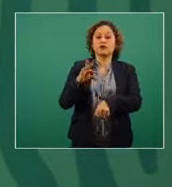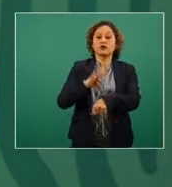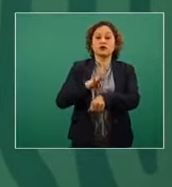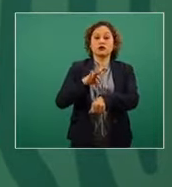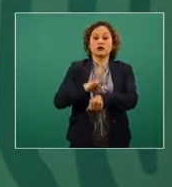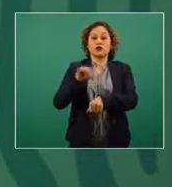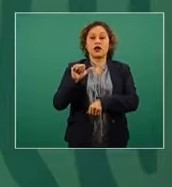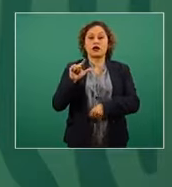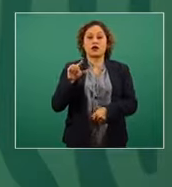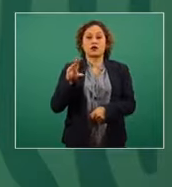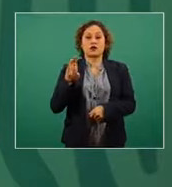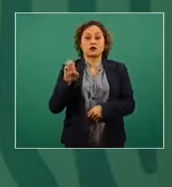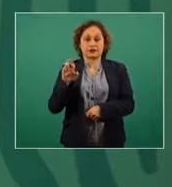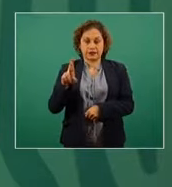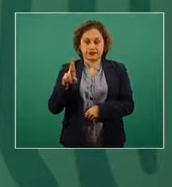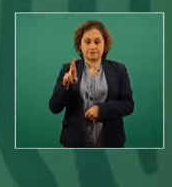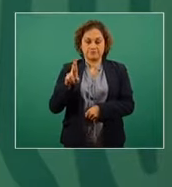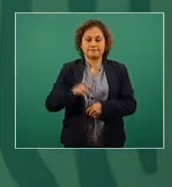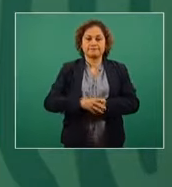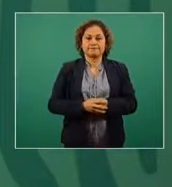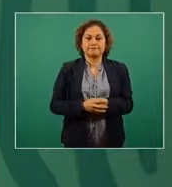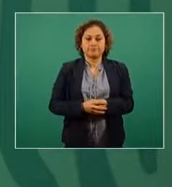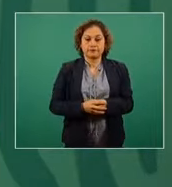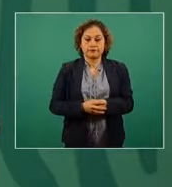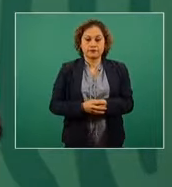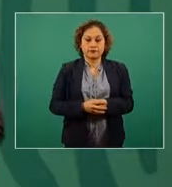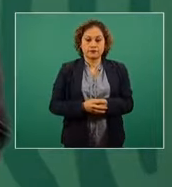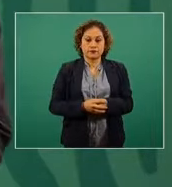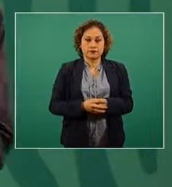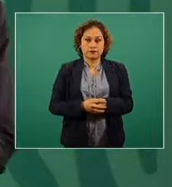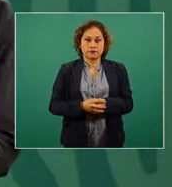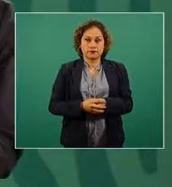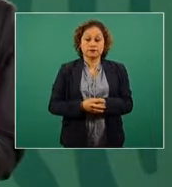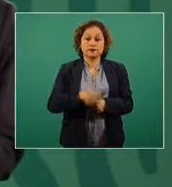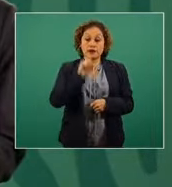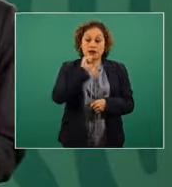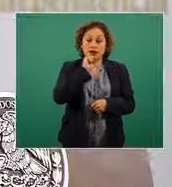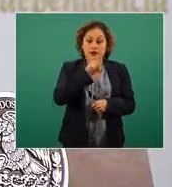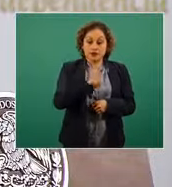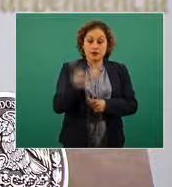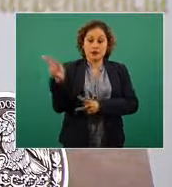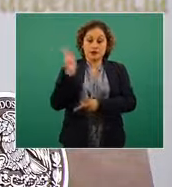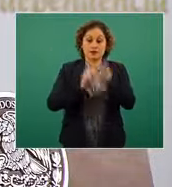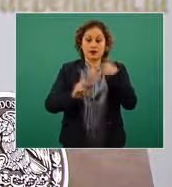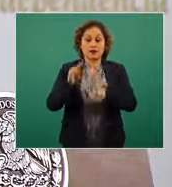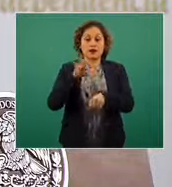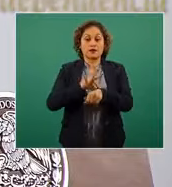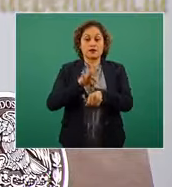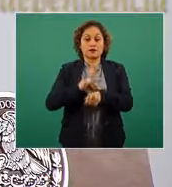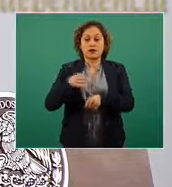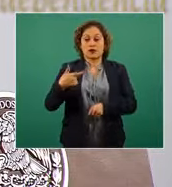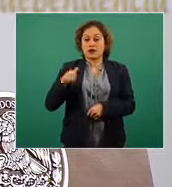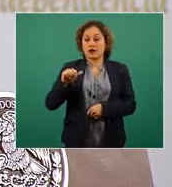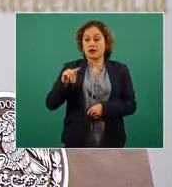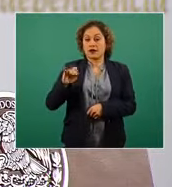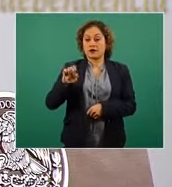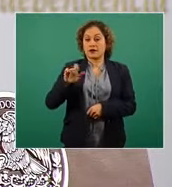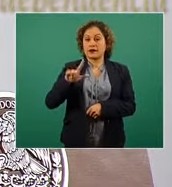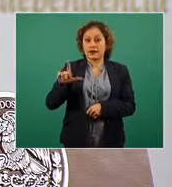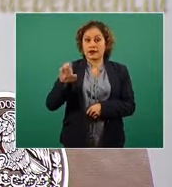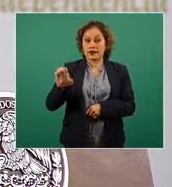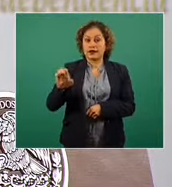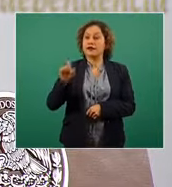Alcocer, también el doctor Hugo López-Gatell y Marcelo